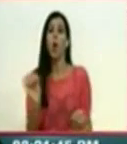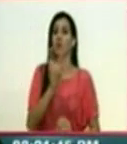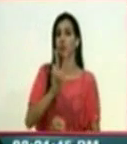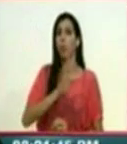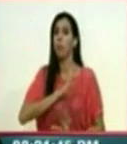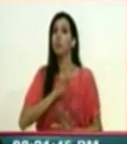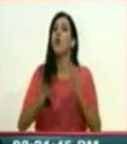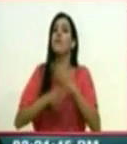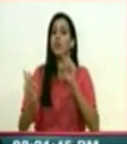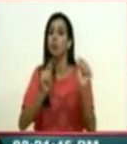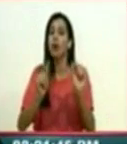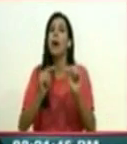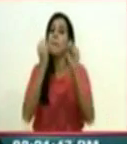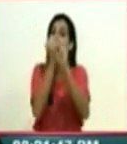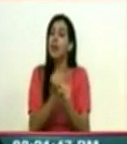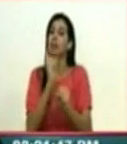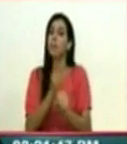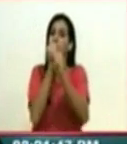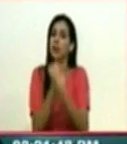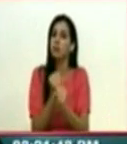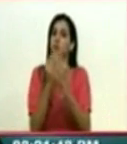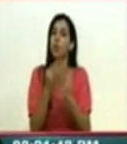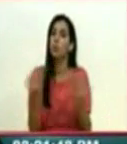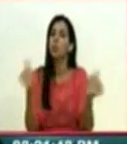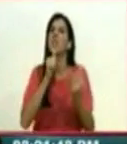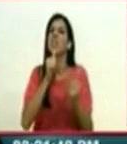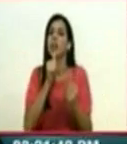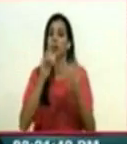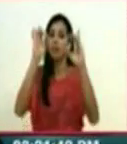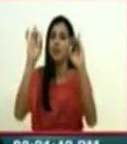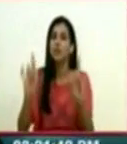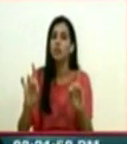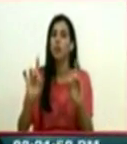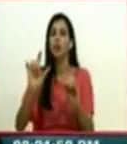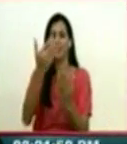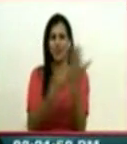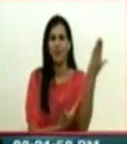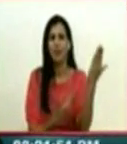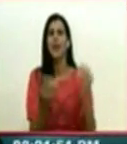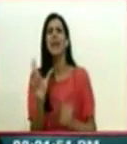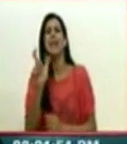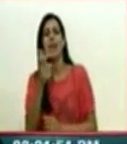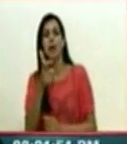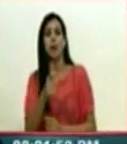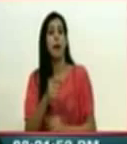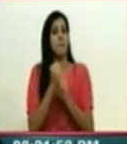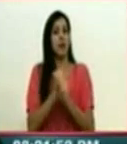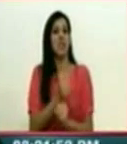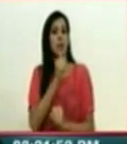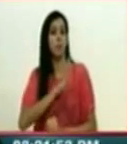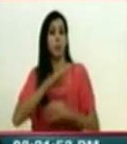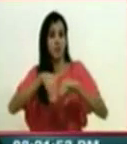tanto no se resuelva conforme el Acuerdo de Ginebra el territorio en reclamación, no se pueden